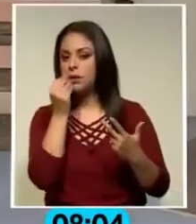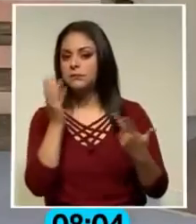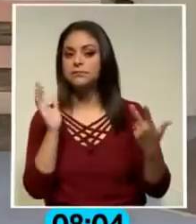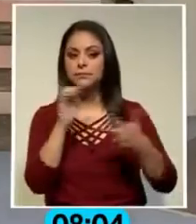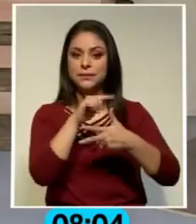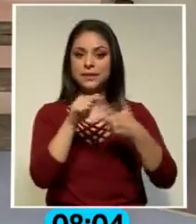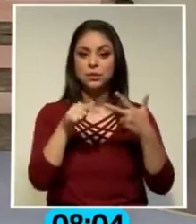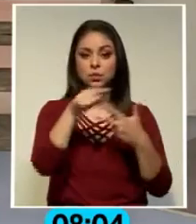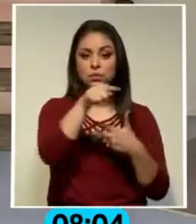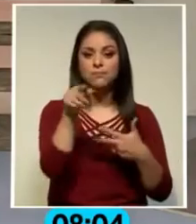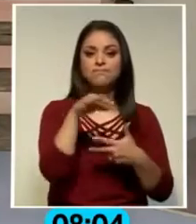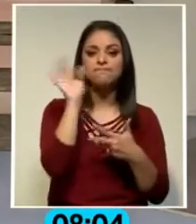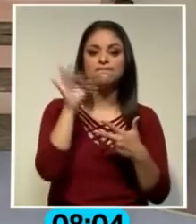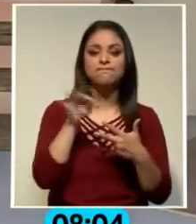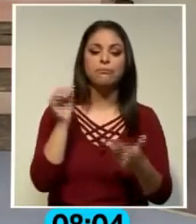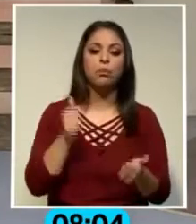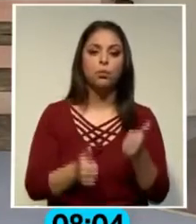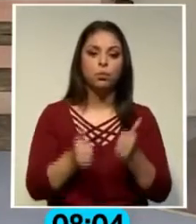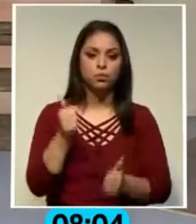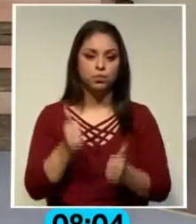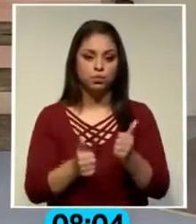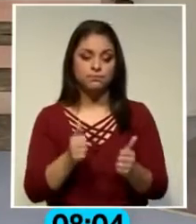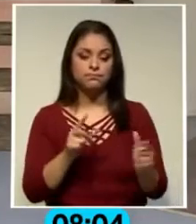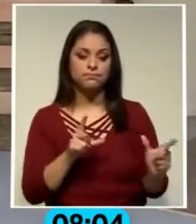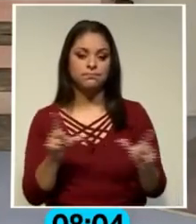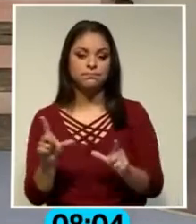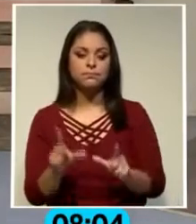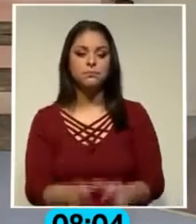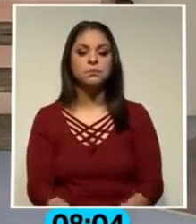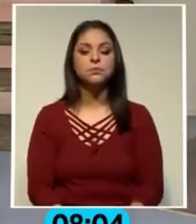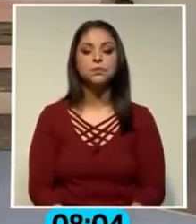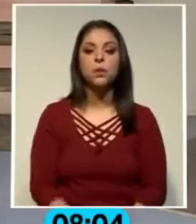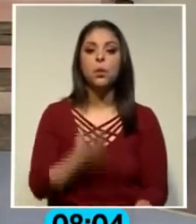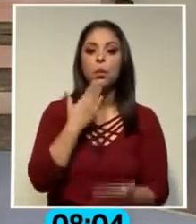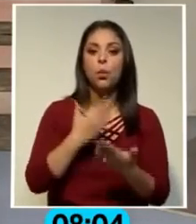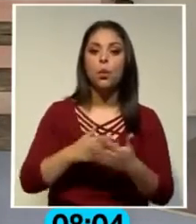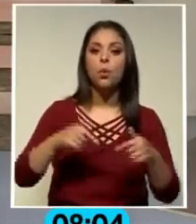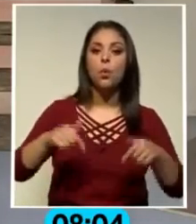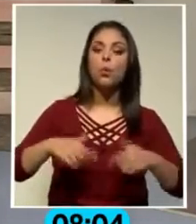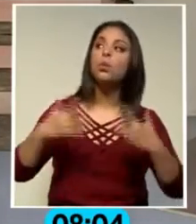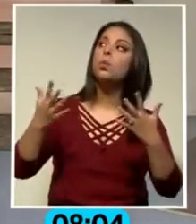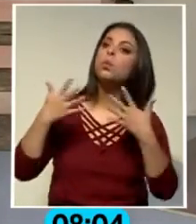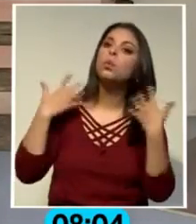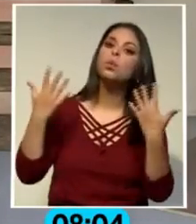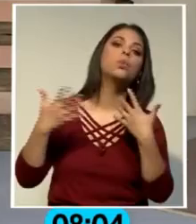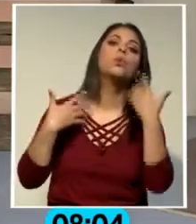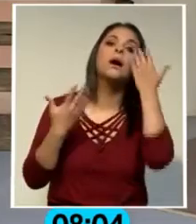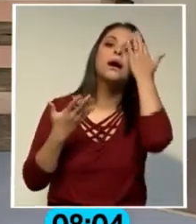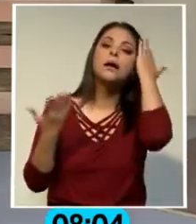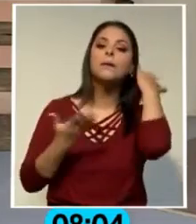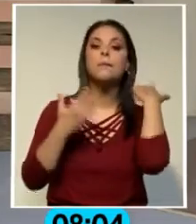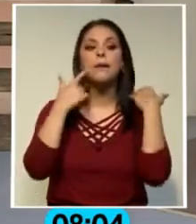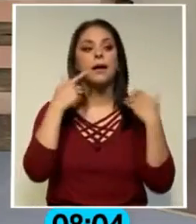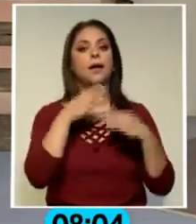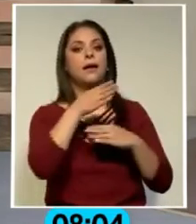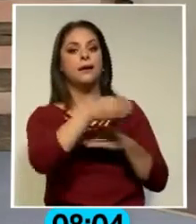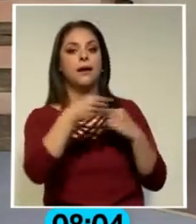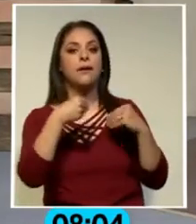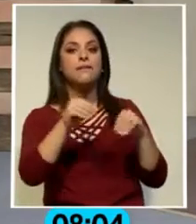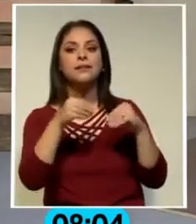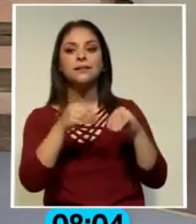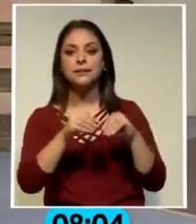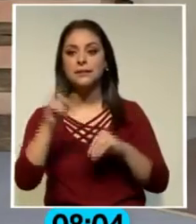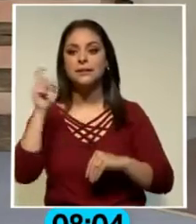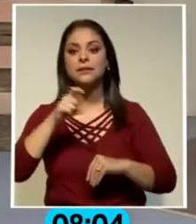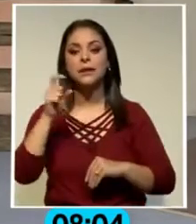rico. Vamos para allá. Listo. Bueno, niña Gwen, ¿y cómo estará hoy el tiempo? Porque para ir a vender nuestros emprendimientos necesitamos saber cómo